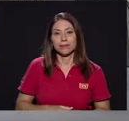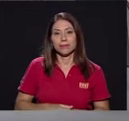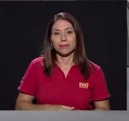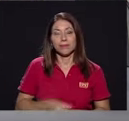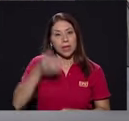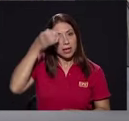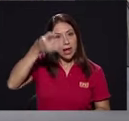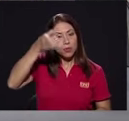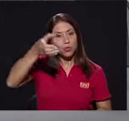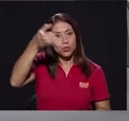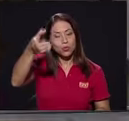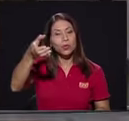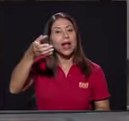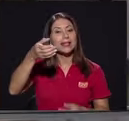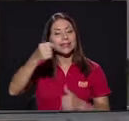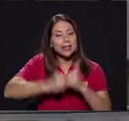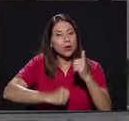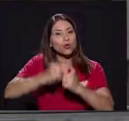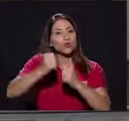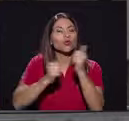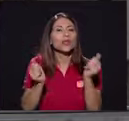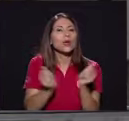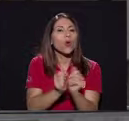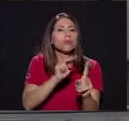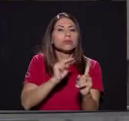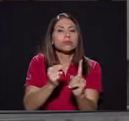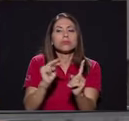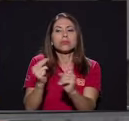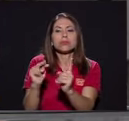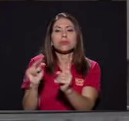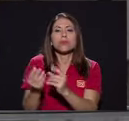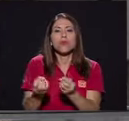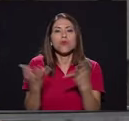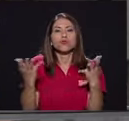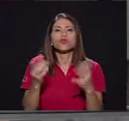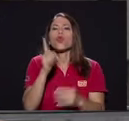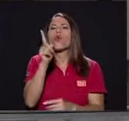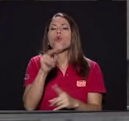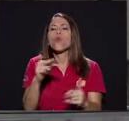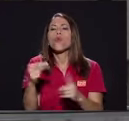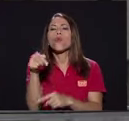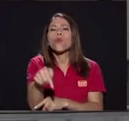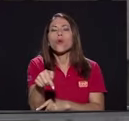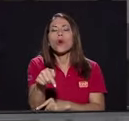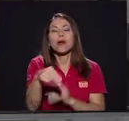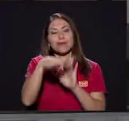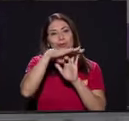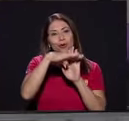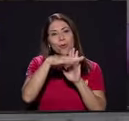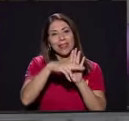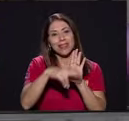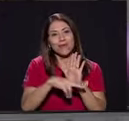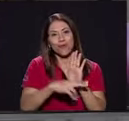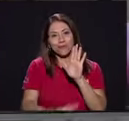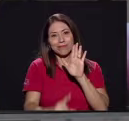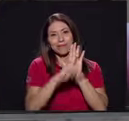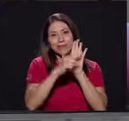la cultura se construye desde muchos frentes. Y uno de esos frentes es el marco normativo